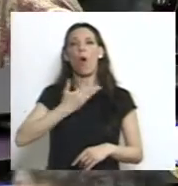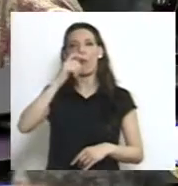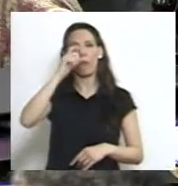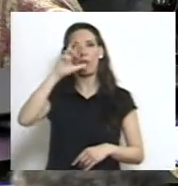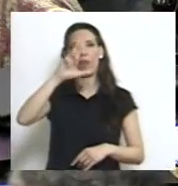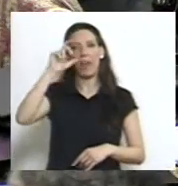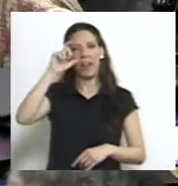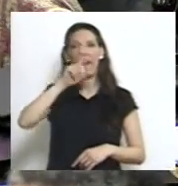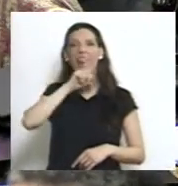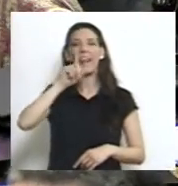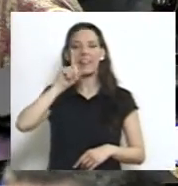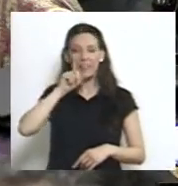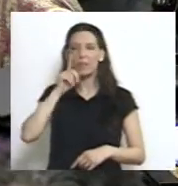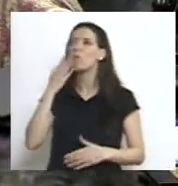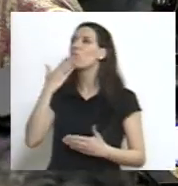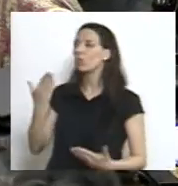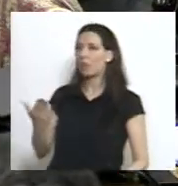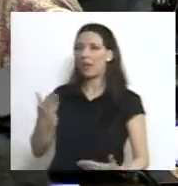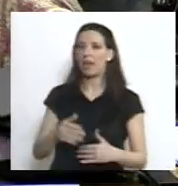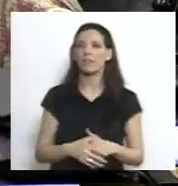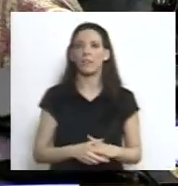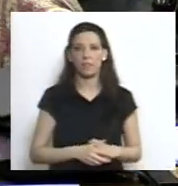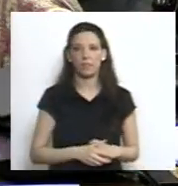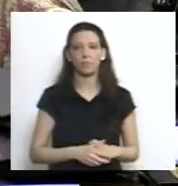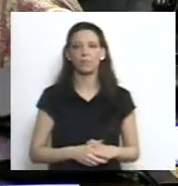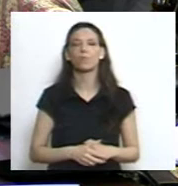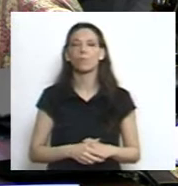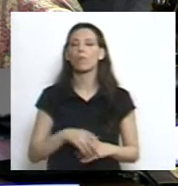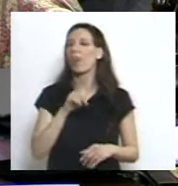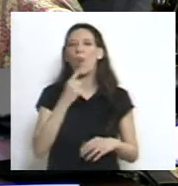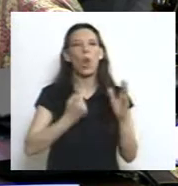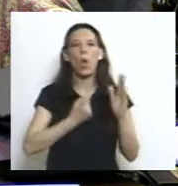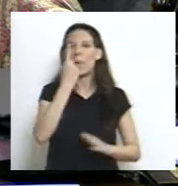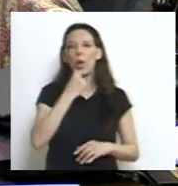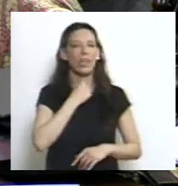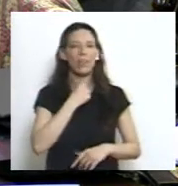Gracias, presidente. Lo primero que voy a hacer es elogiar al presidente de la Cámara,